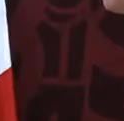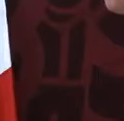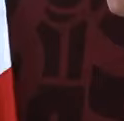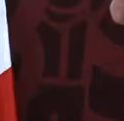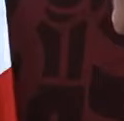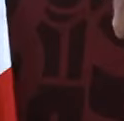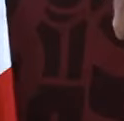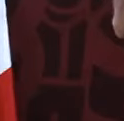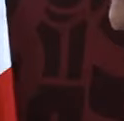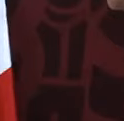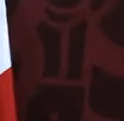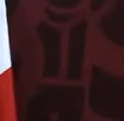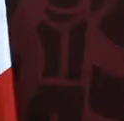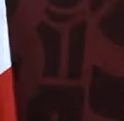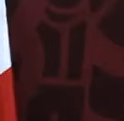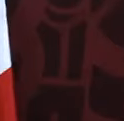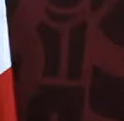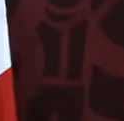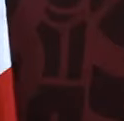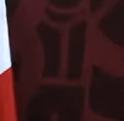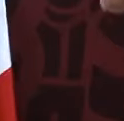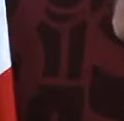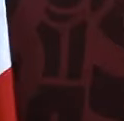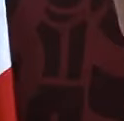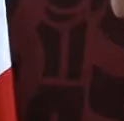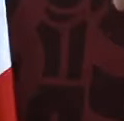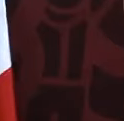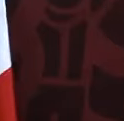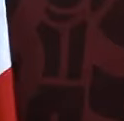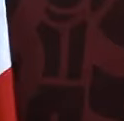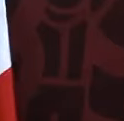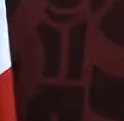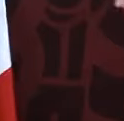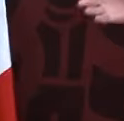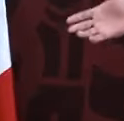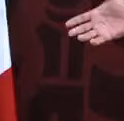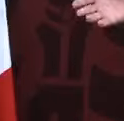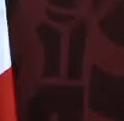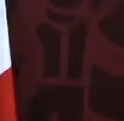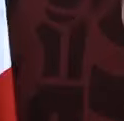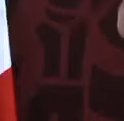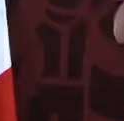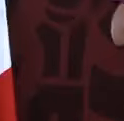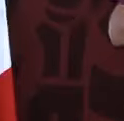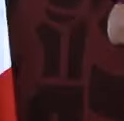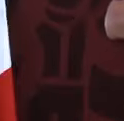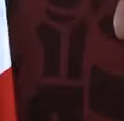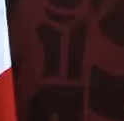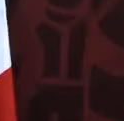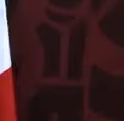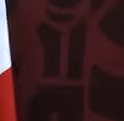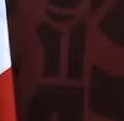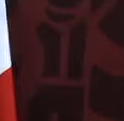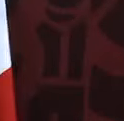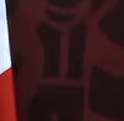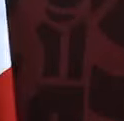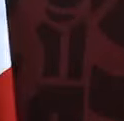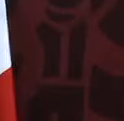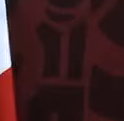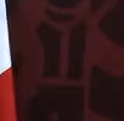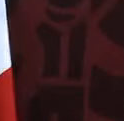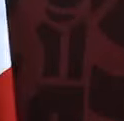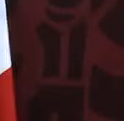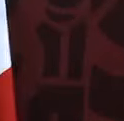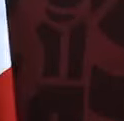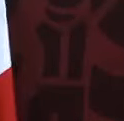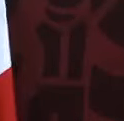e internacional. ¿Para qué? Para que podamos atraer inversiones y no le dejemos todo al señor gobernador o al presidente de la República,